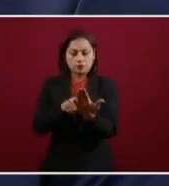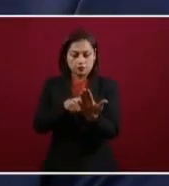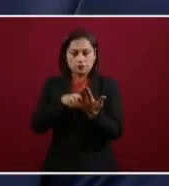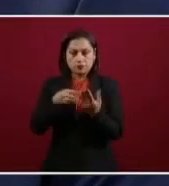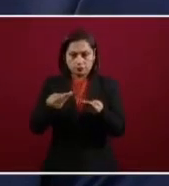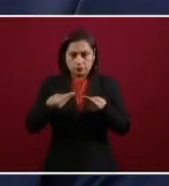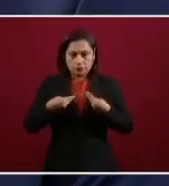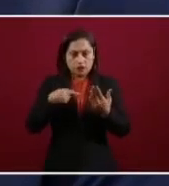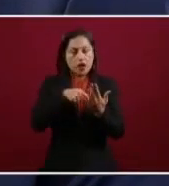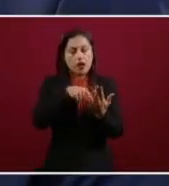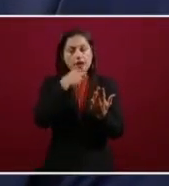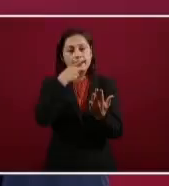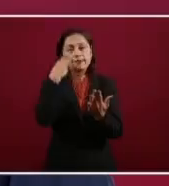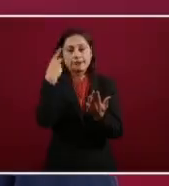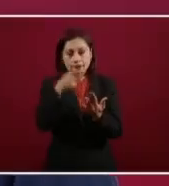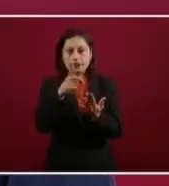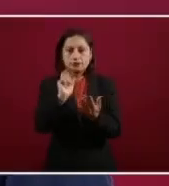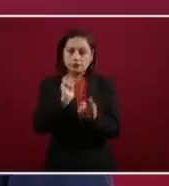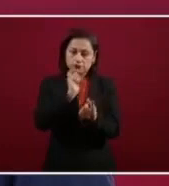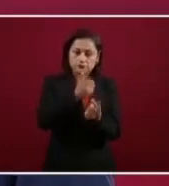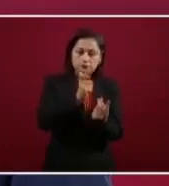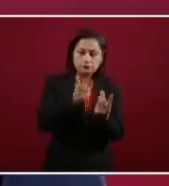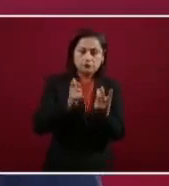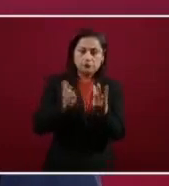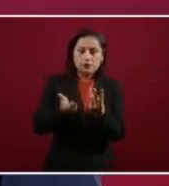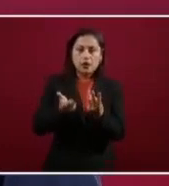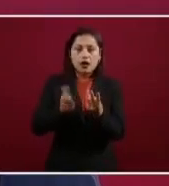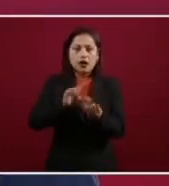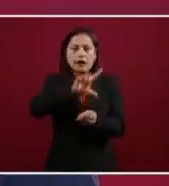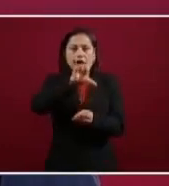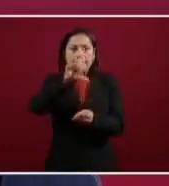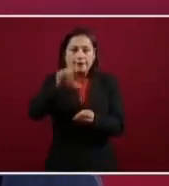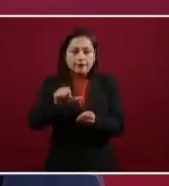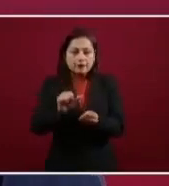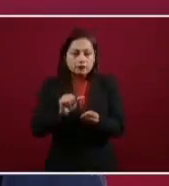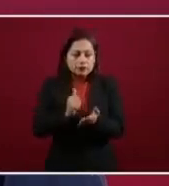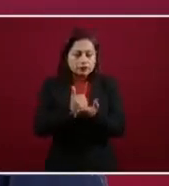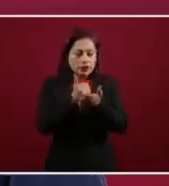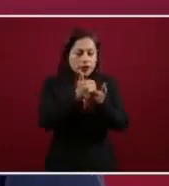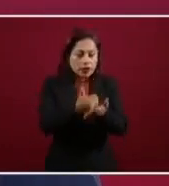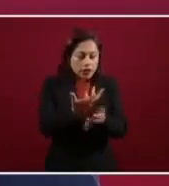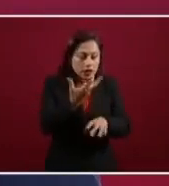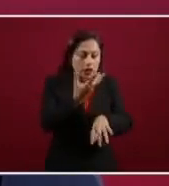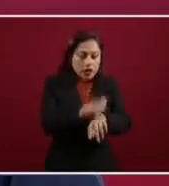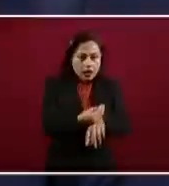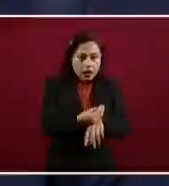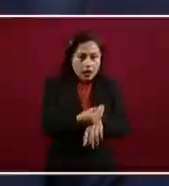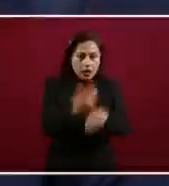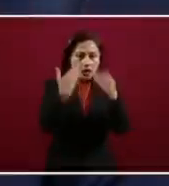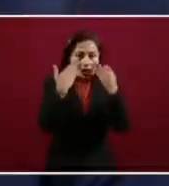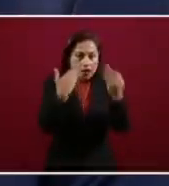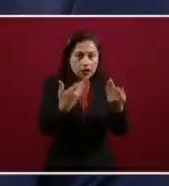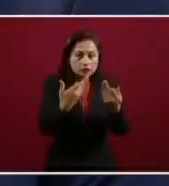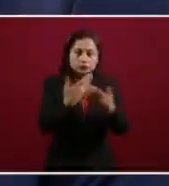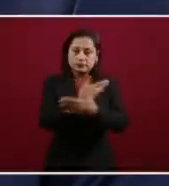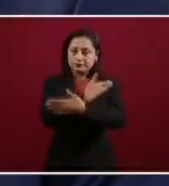este no se sabe sobre la aplicación pero si este